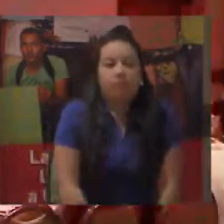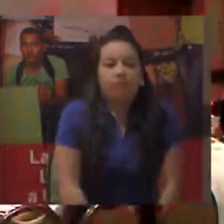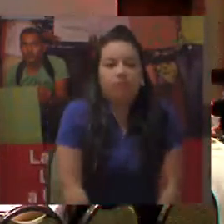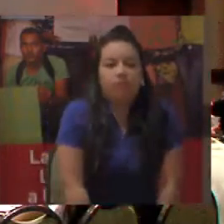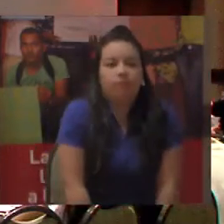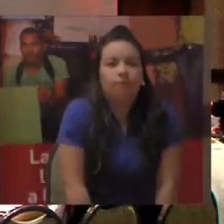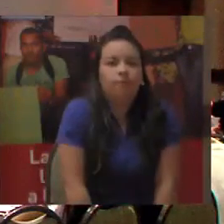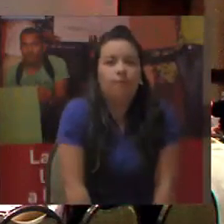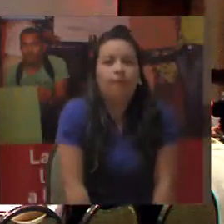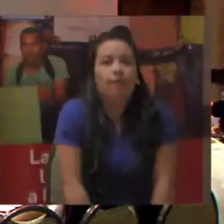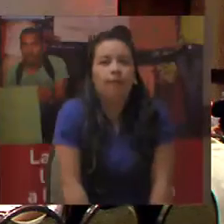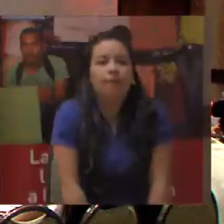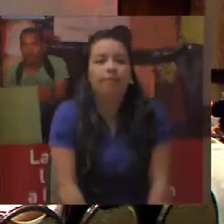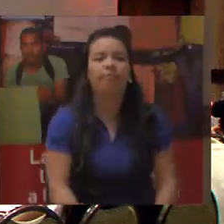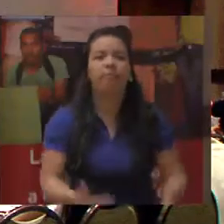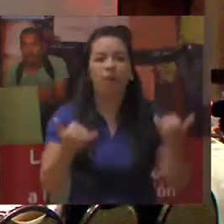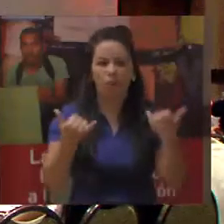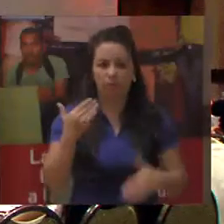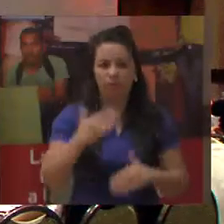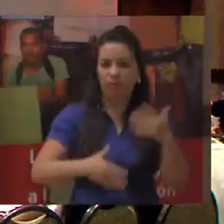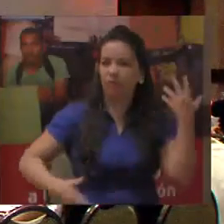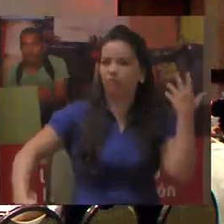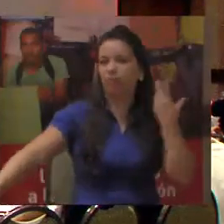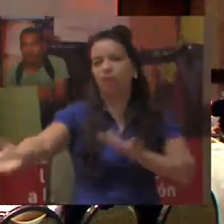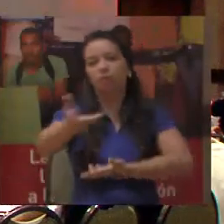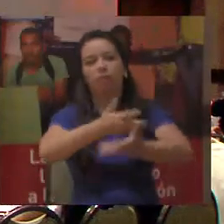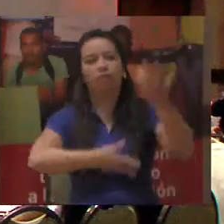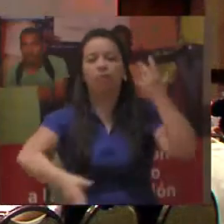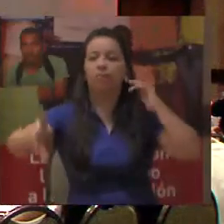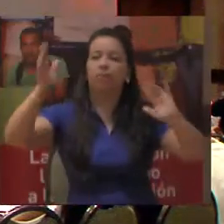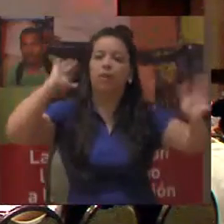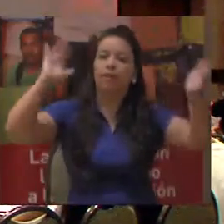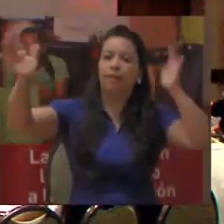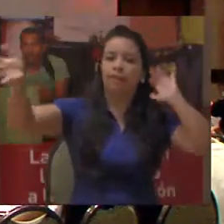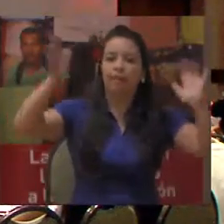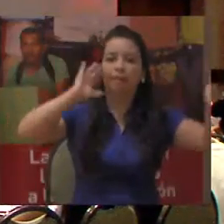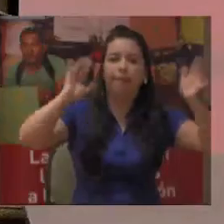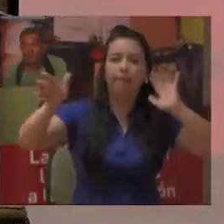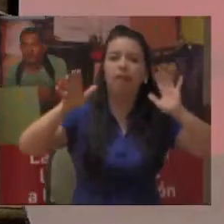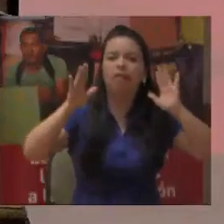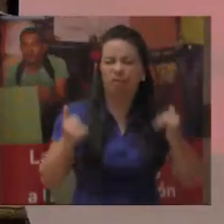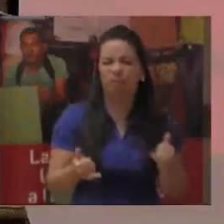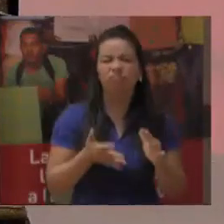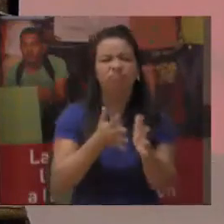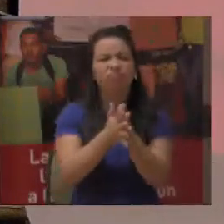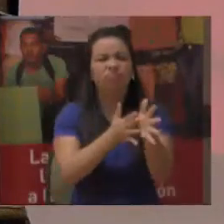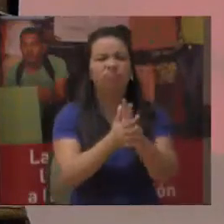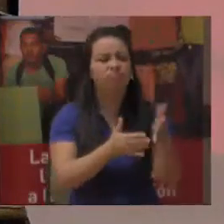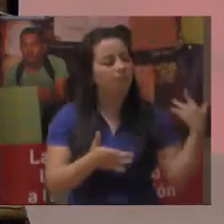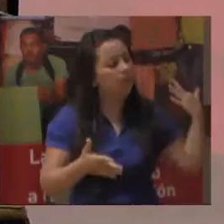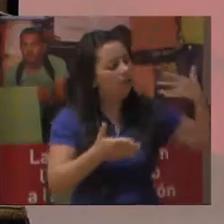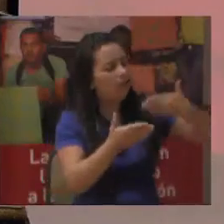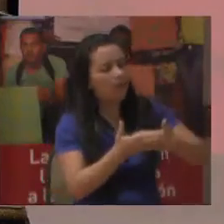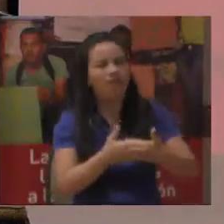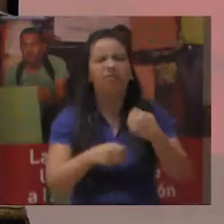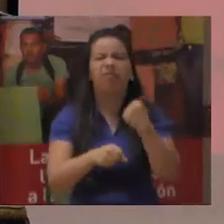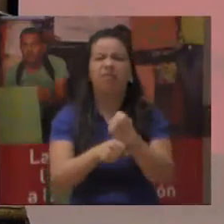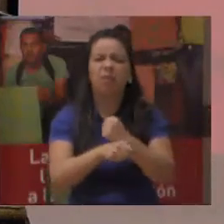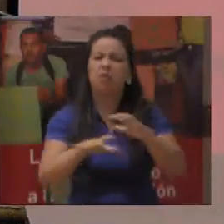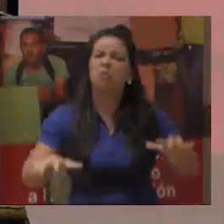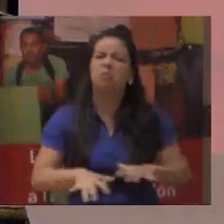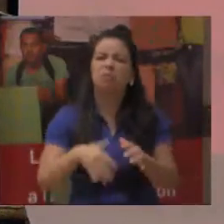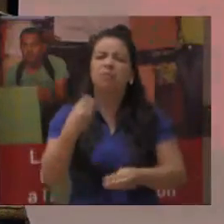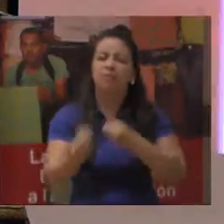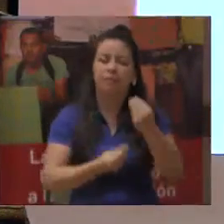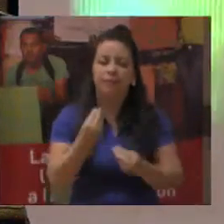Bueno, vamos a empezar nuestros conversatorios. Vamos a empezar a conocer la implementación de todo lo que se ha trabajado en la agencia